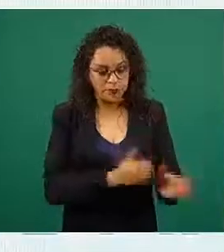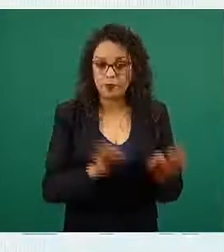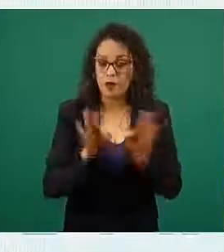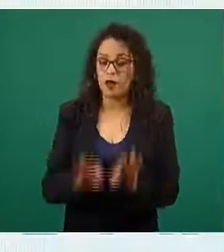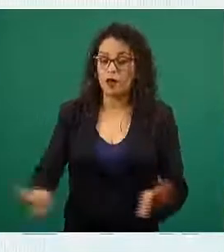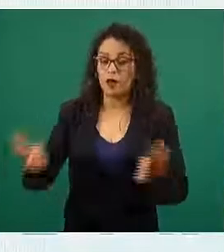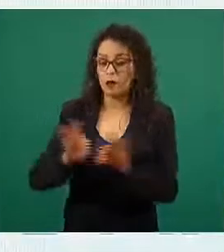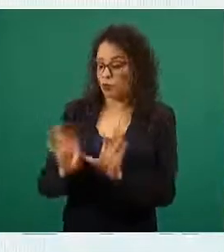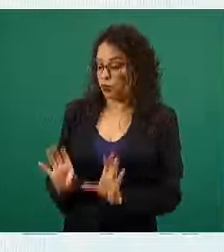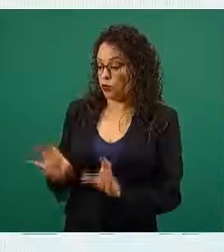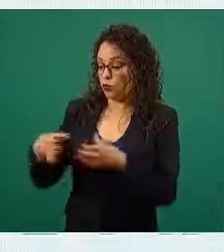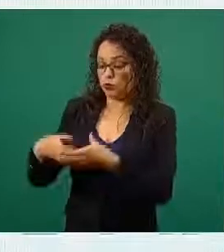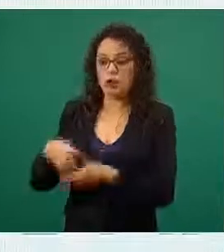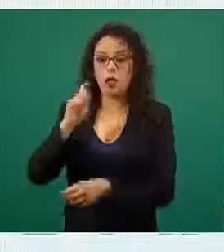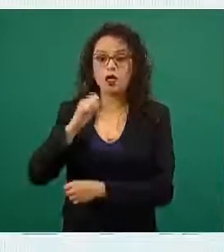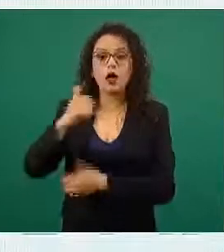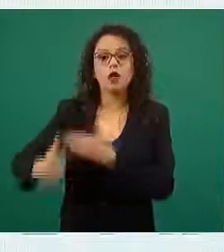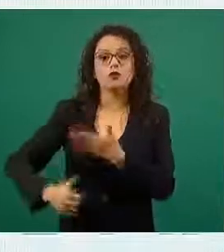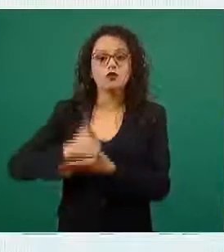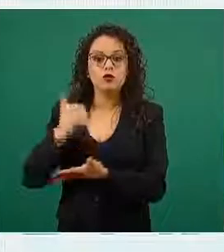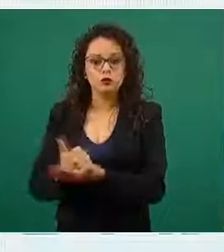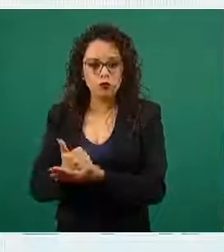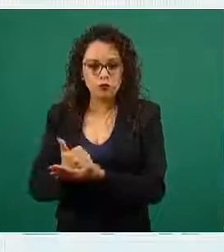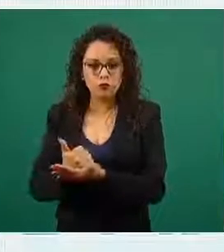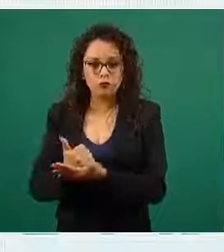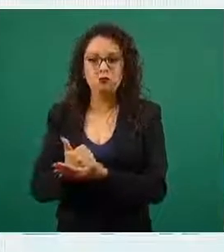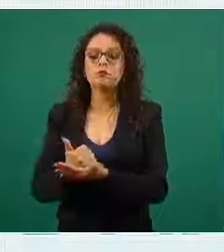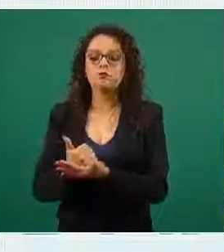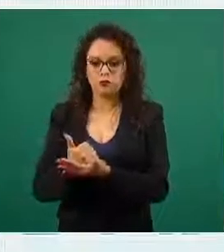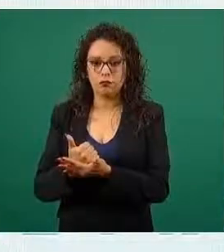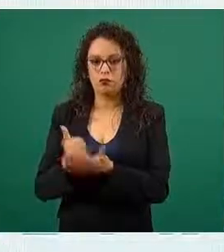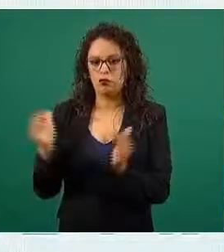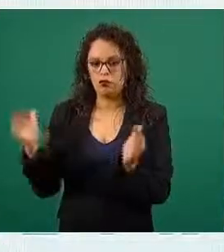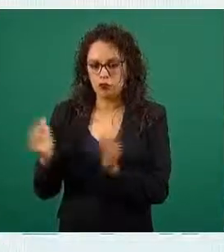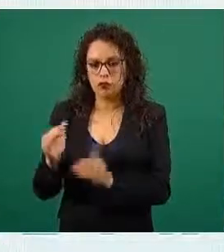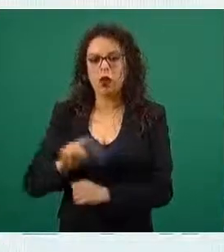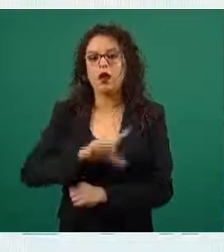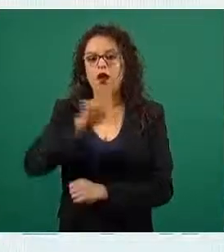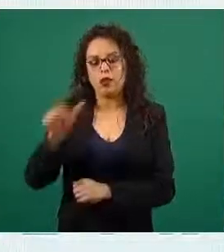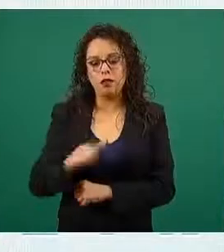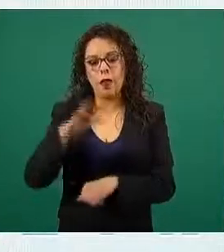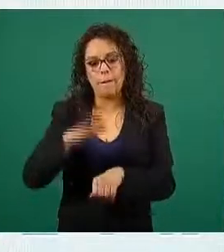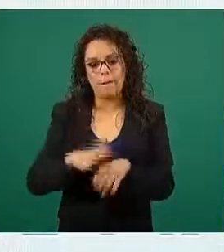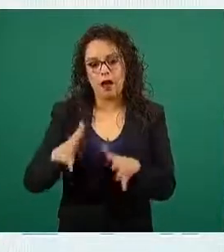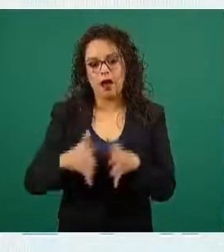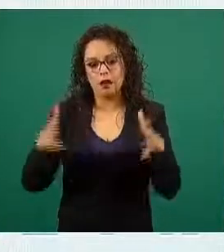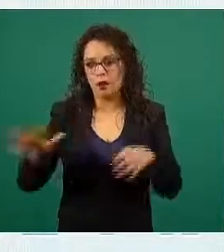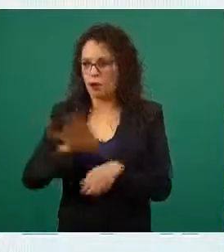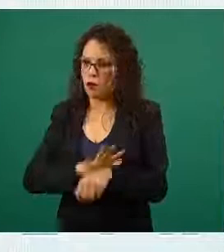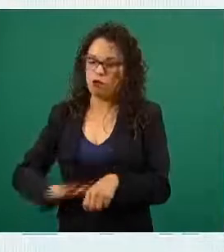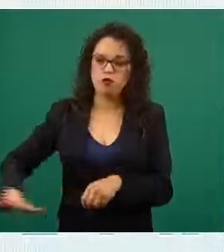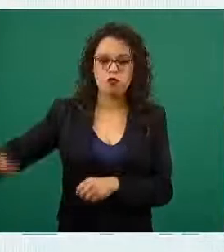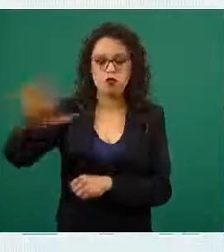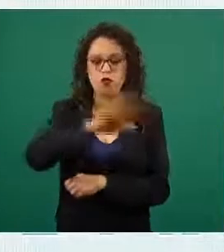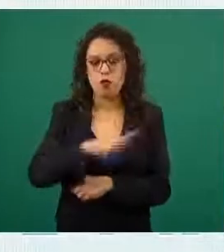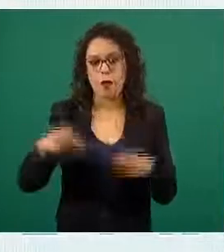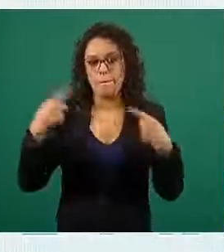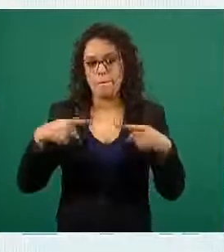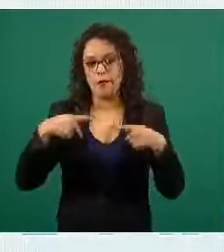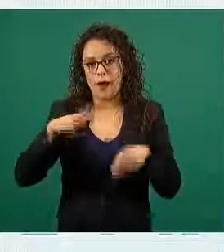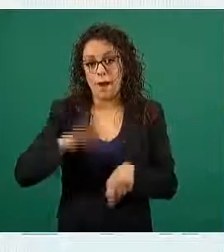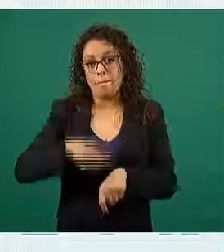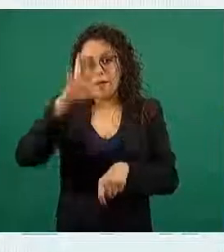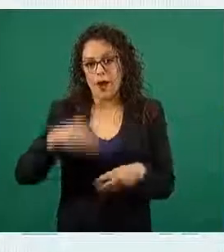zonas urbanas de mediano tamaño, y finalmente las zonas metropolitanas donde existe la mayor densidad